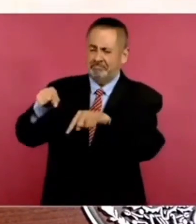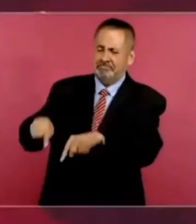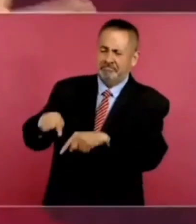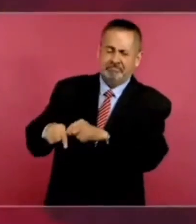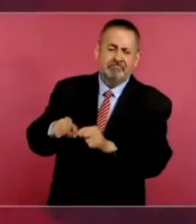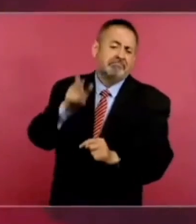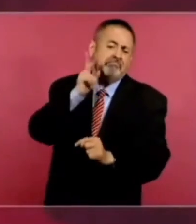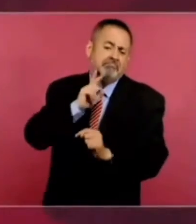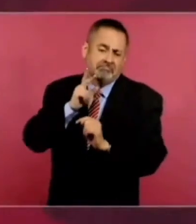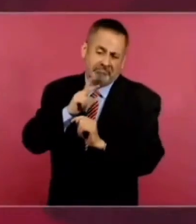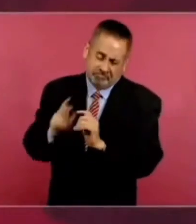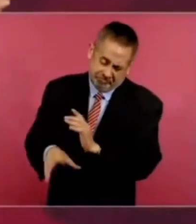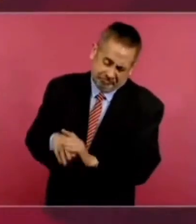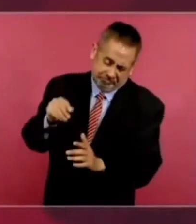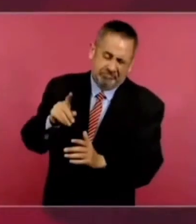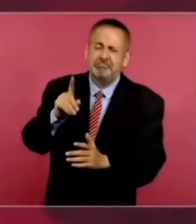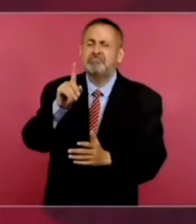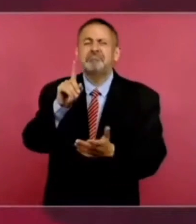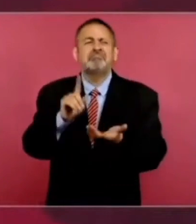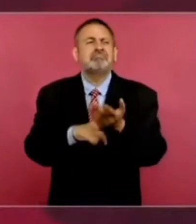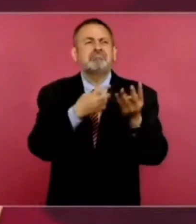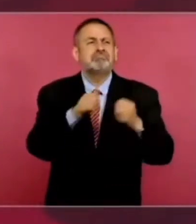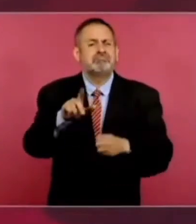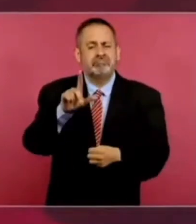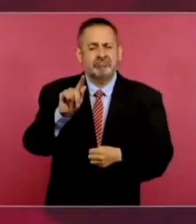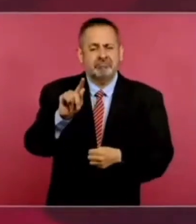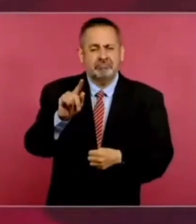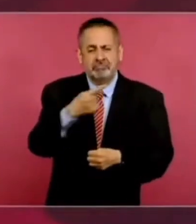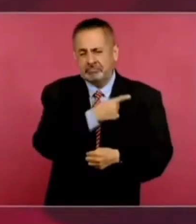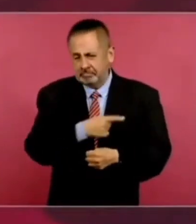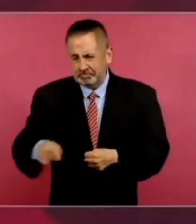de los 70 para acá.